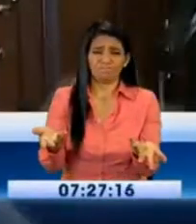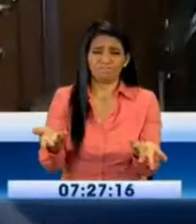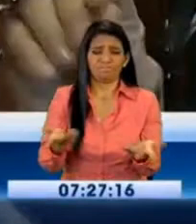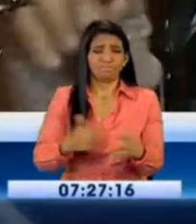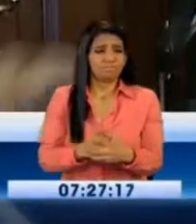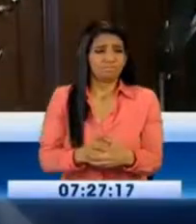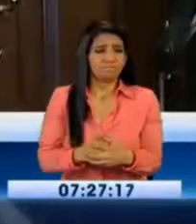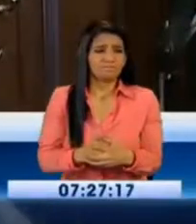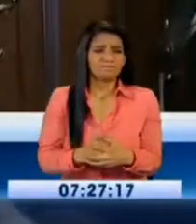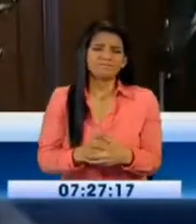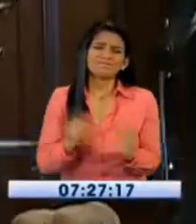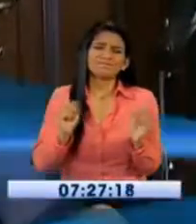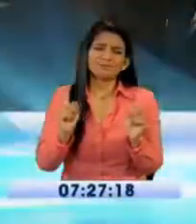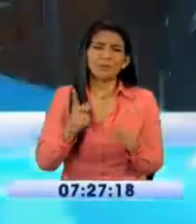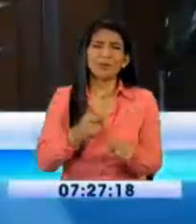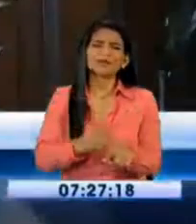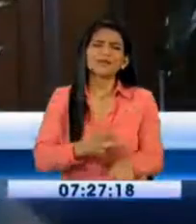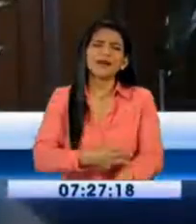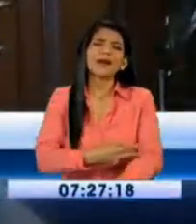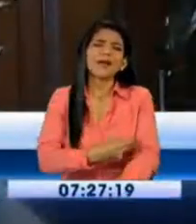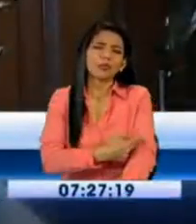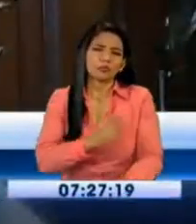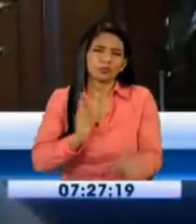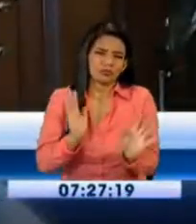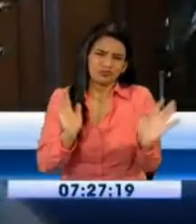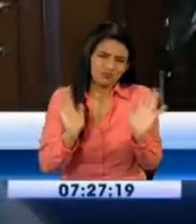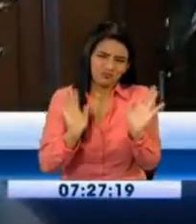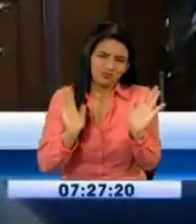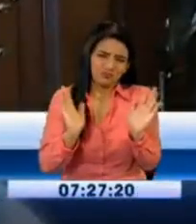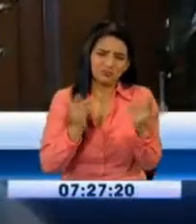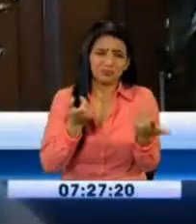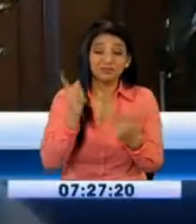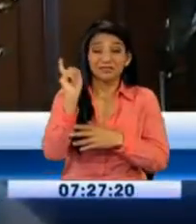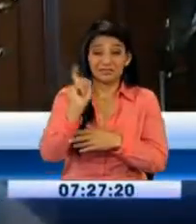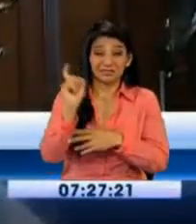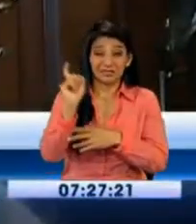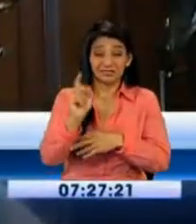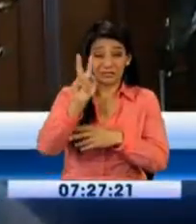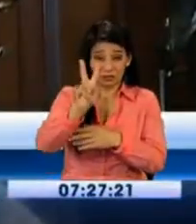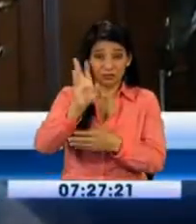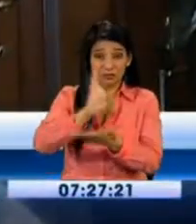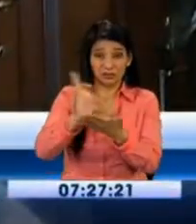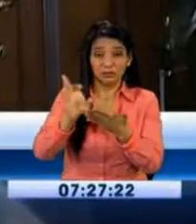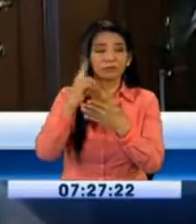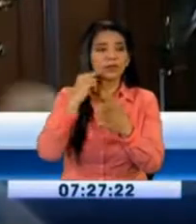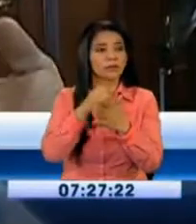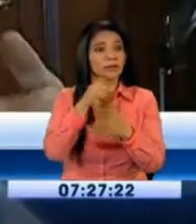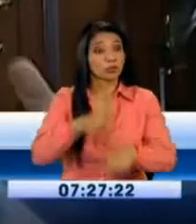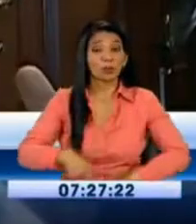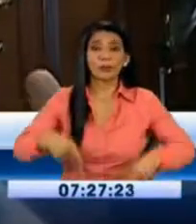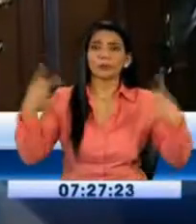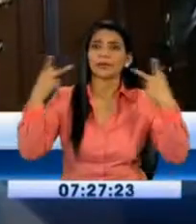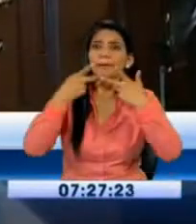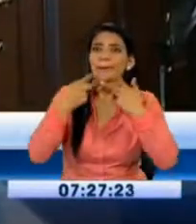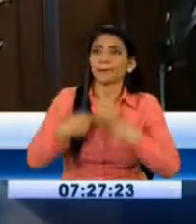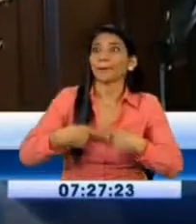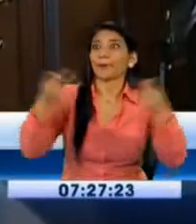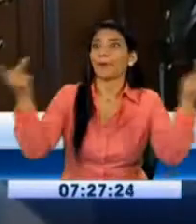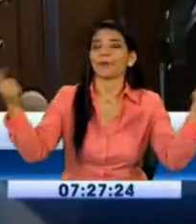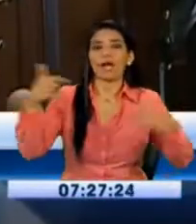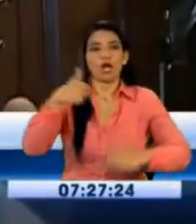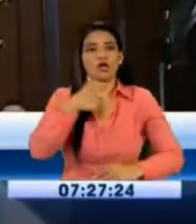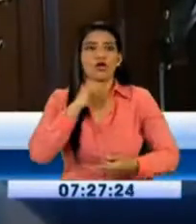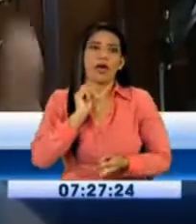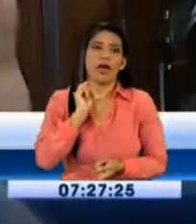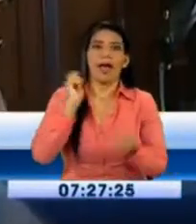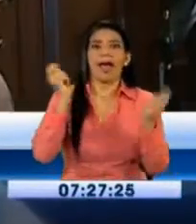creo que eso es un poquito exagerado no necesariamente tú tienes que vivir una vida pública al